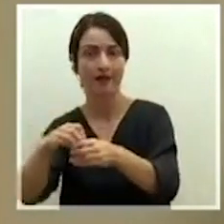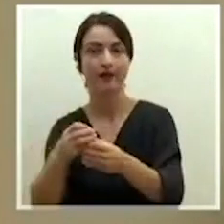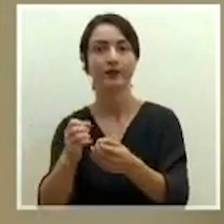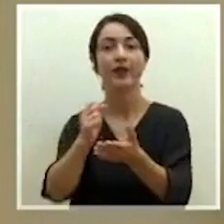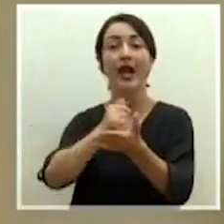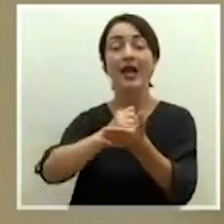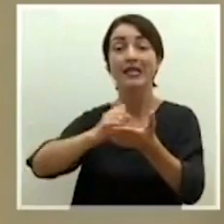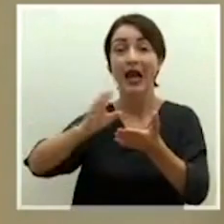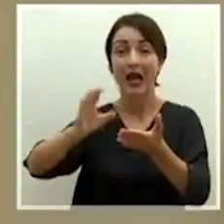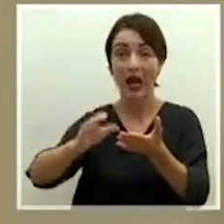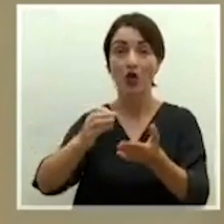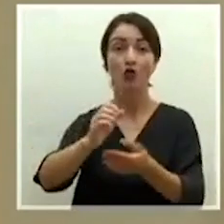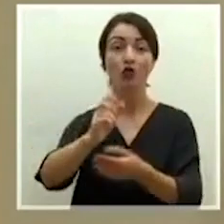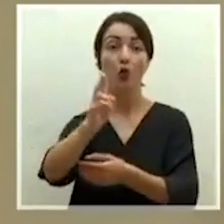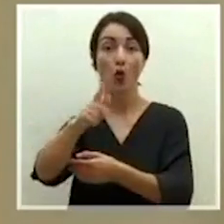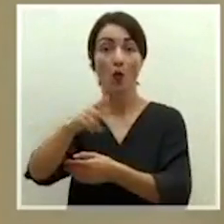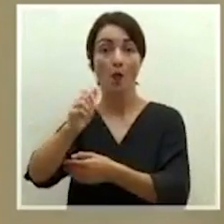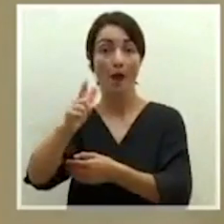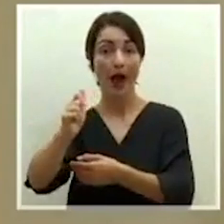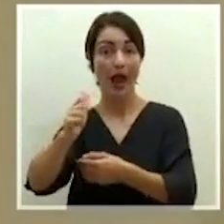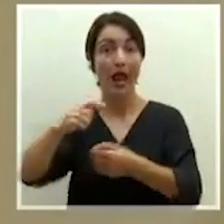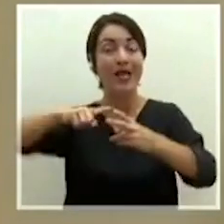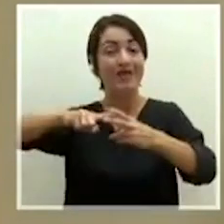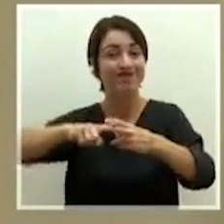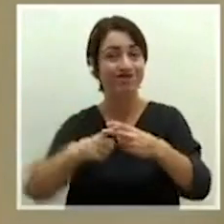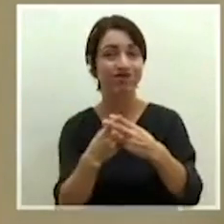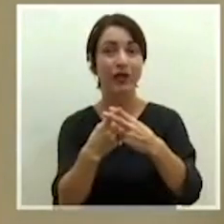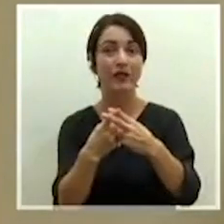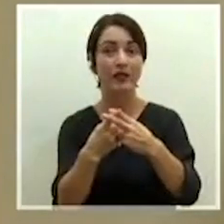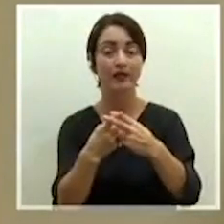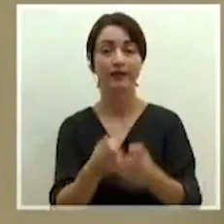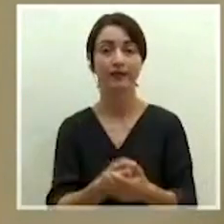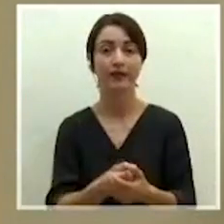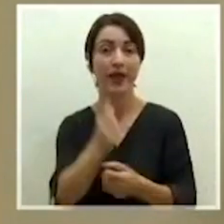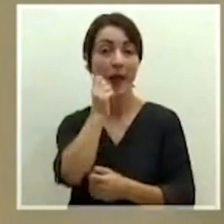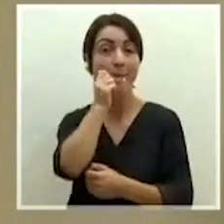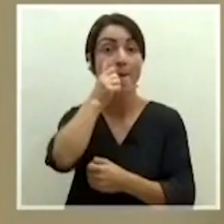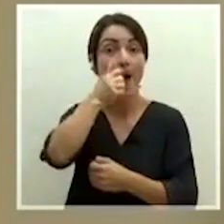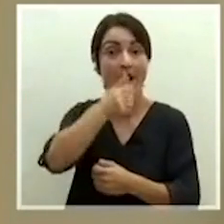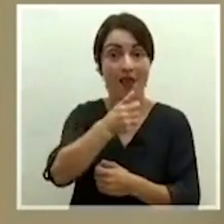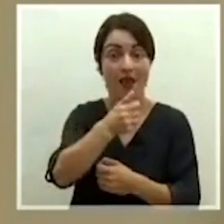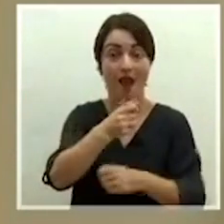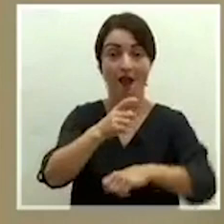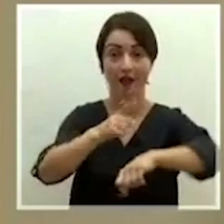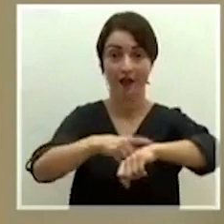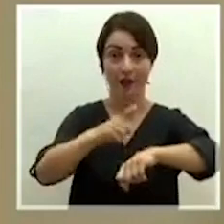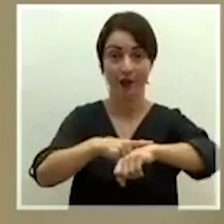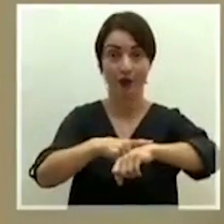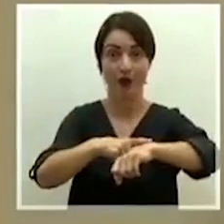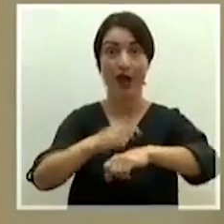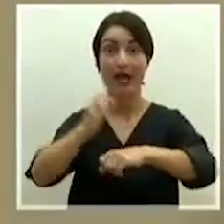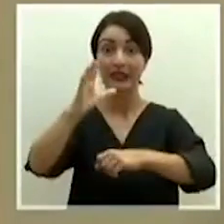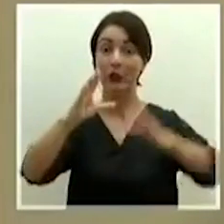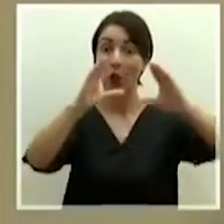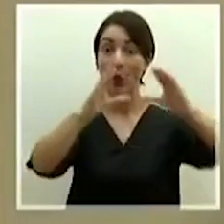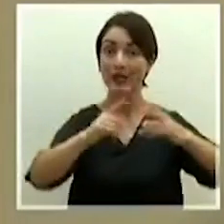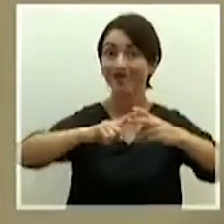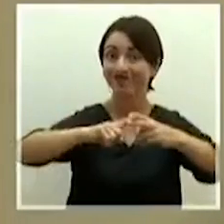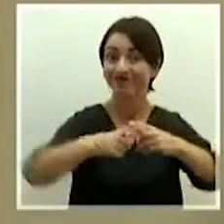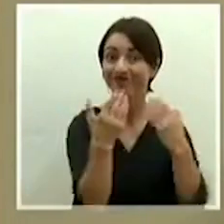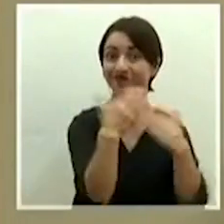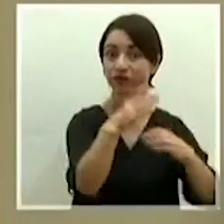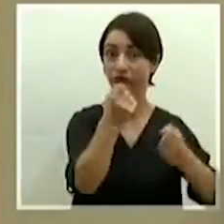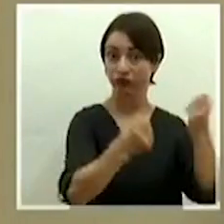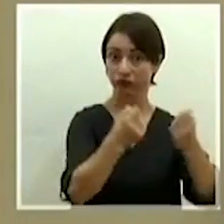Carlos y el Cantón de Upala, comenzará a regir a partir de mañana a las 5 de la tarde. Es